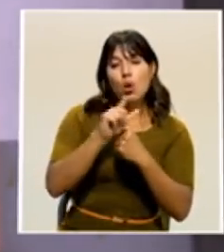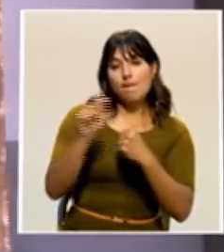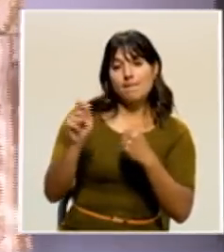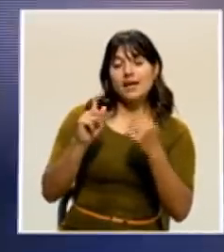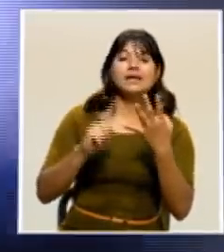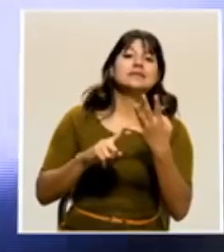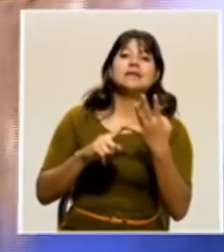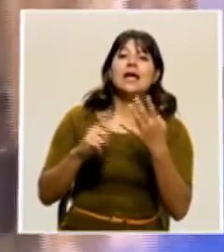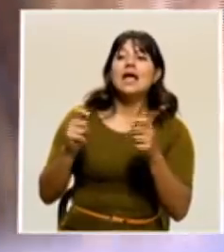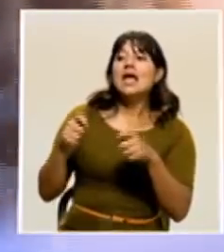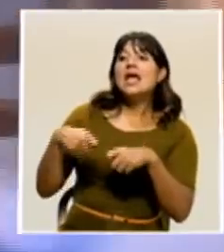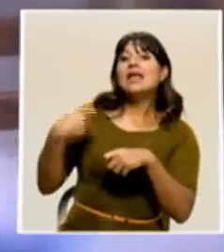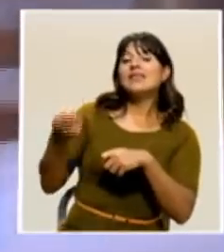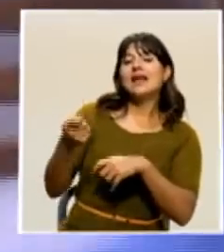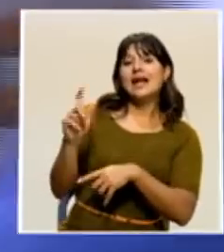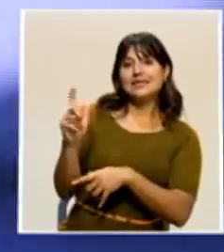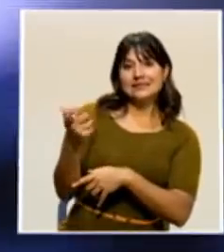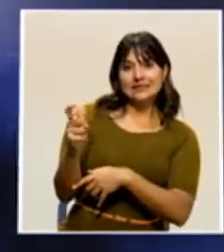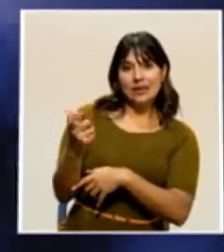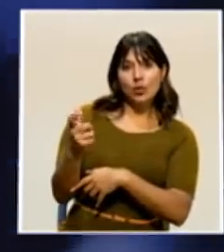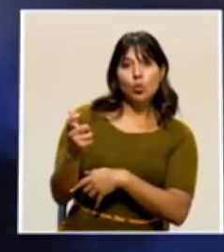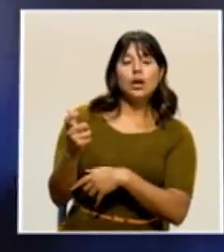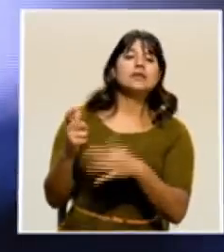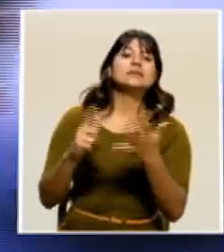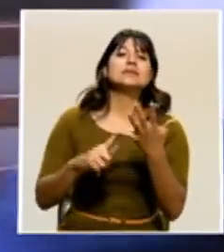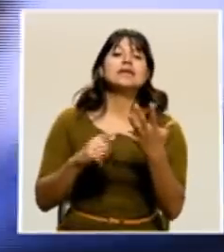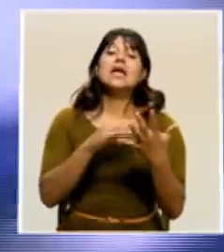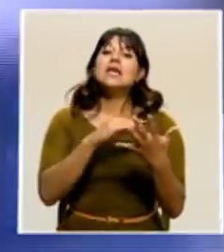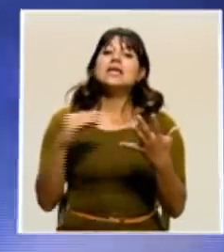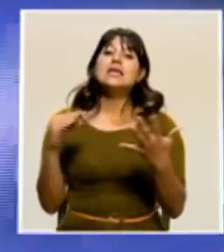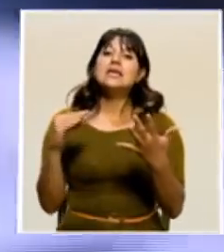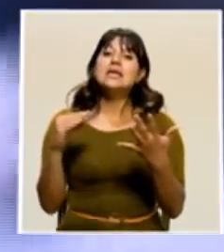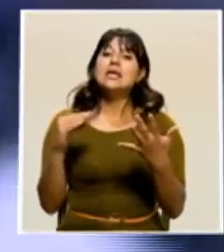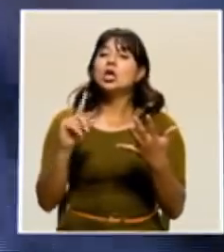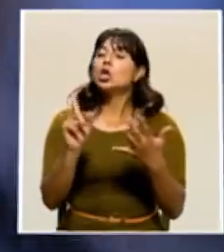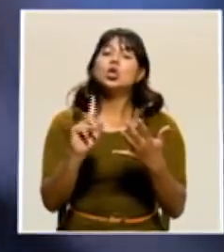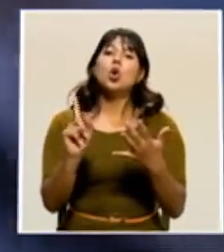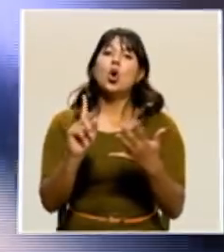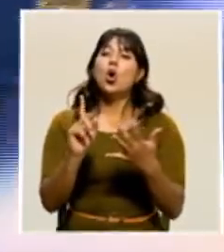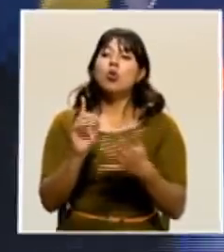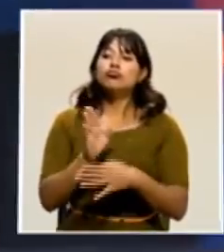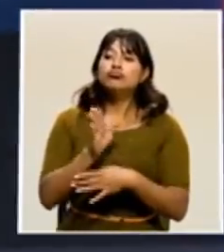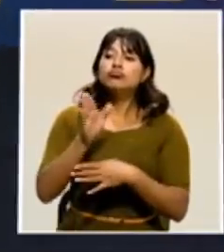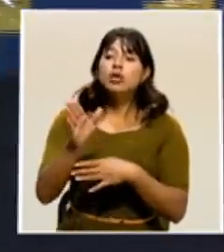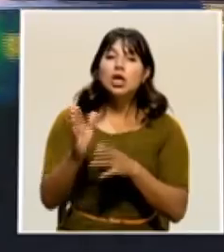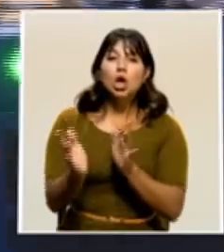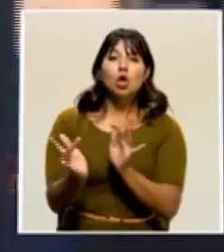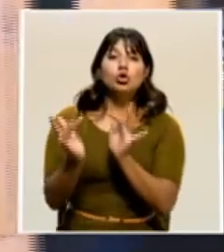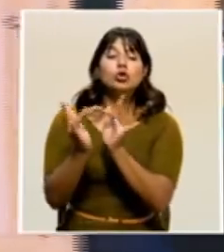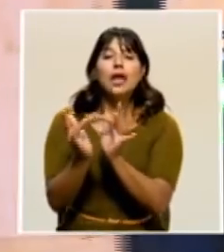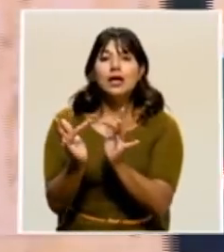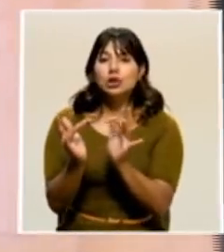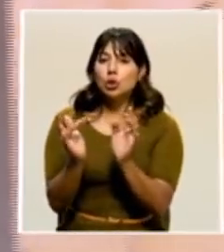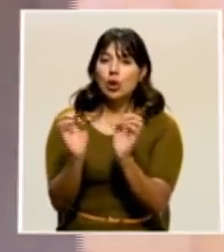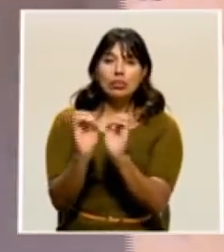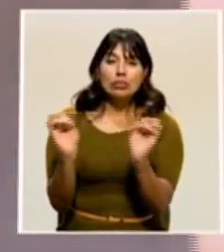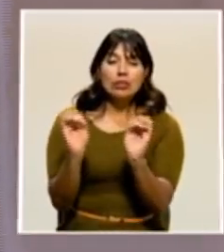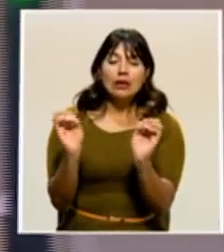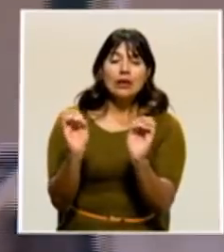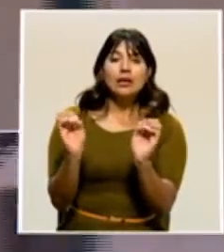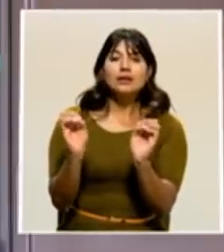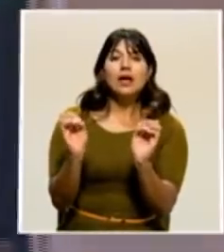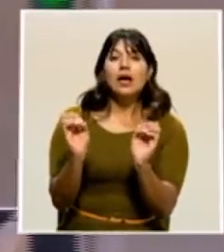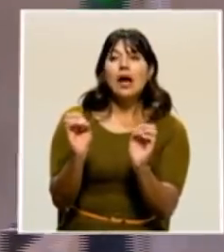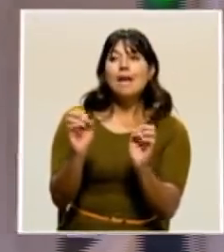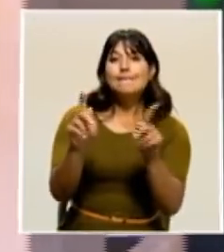cédulas hipotecarias en favor del juzgado penal y abstenerse a acercarse, molestar, intimidar o perturbar de cualquier forma